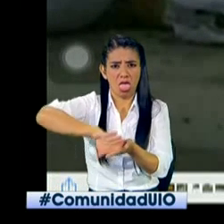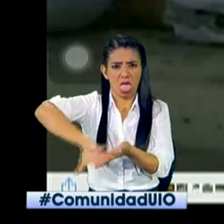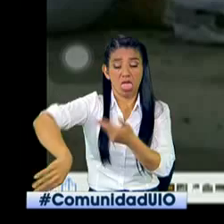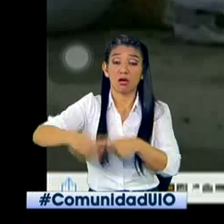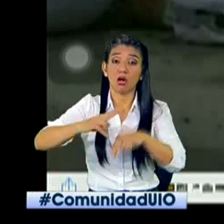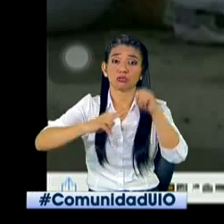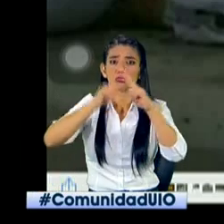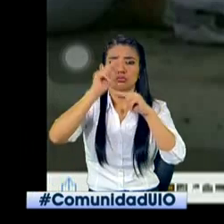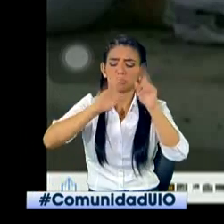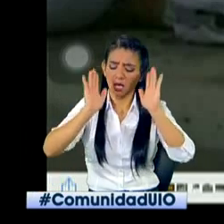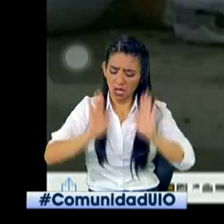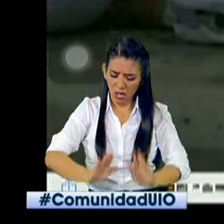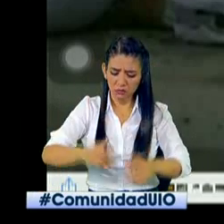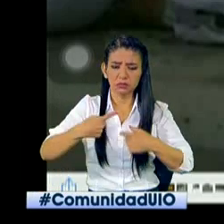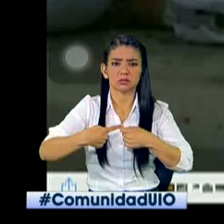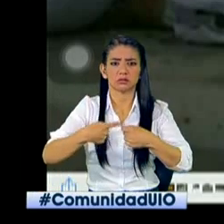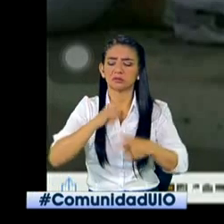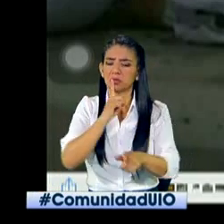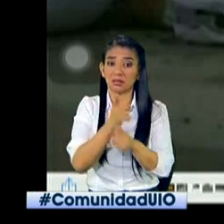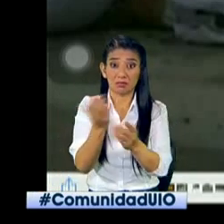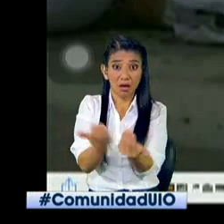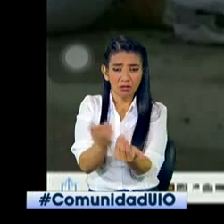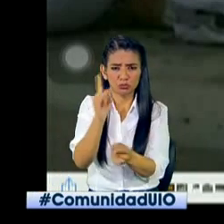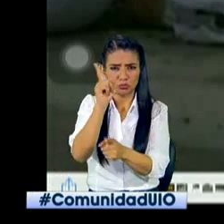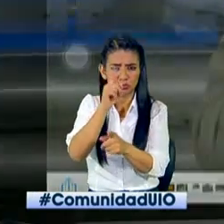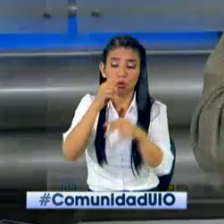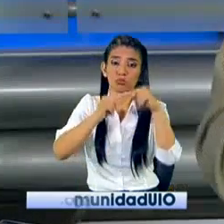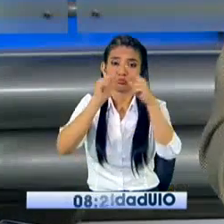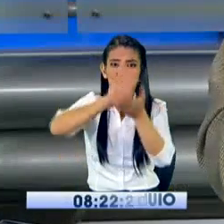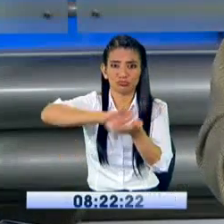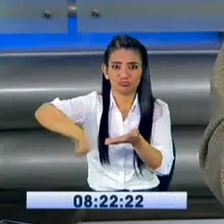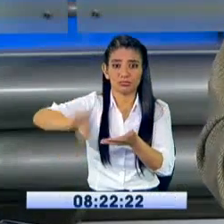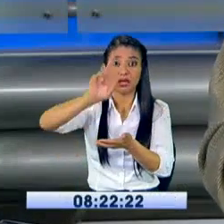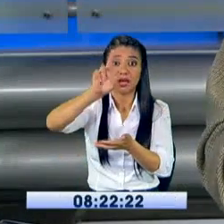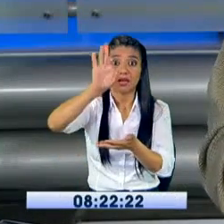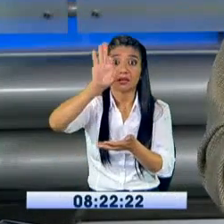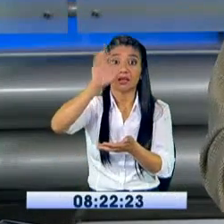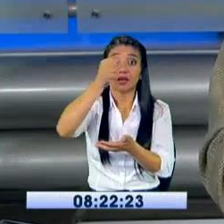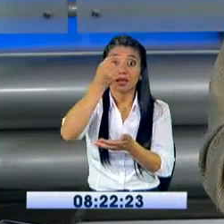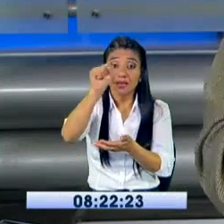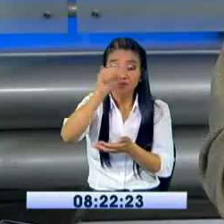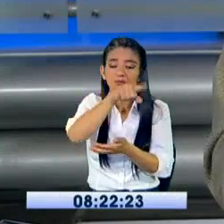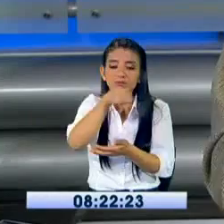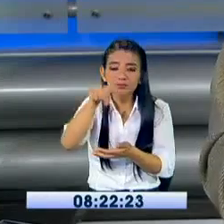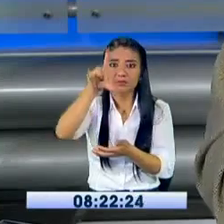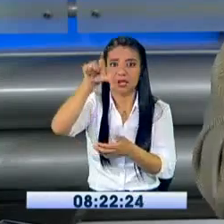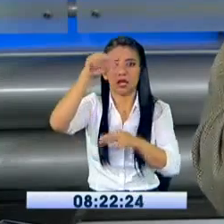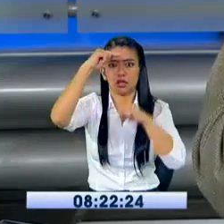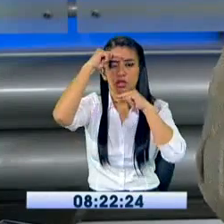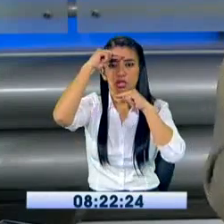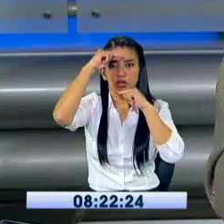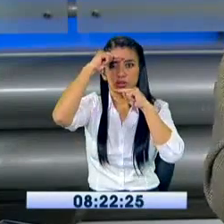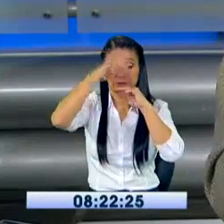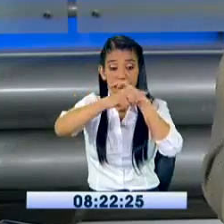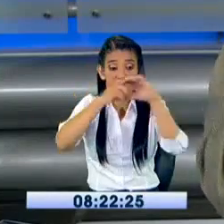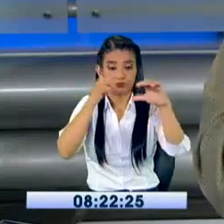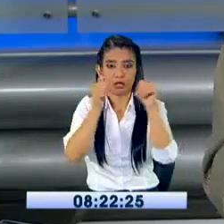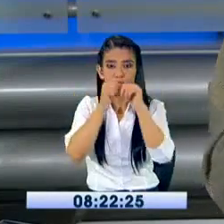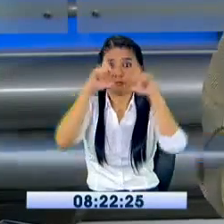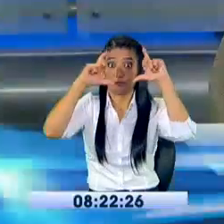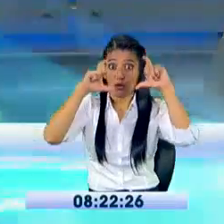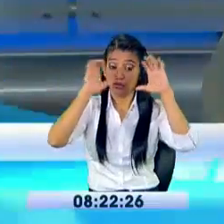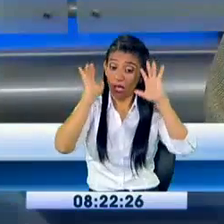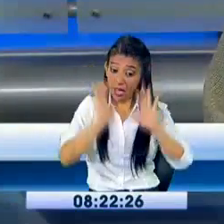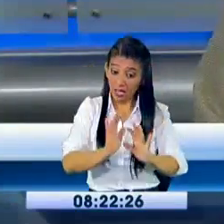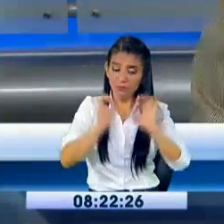la Secretaría de Gestión de Riesgos hizo la entrega al Instituto Geofísico de varios equipos técnicos que van a ayudar a potenciar los sistemas de alerta